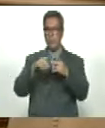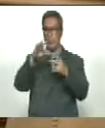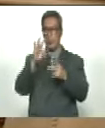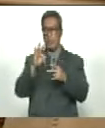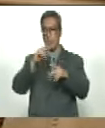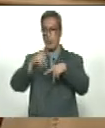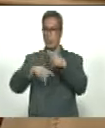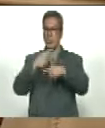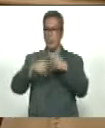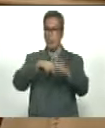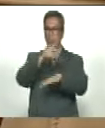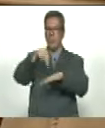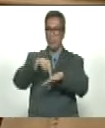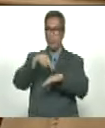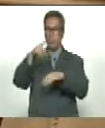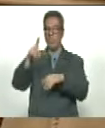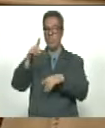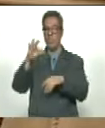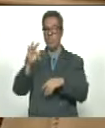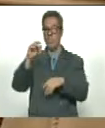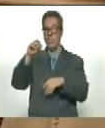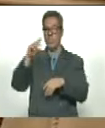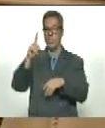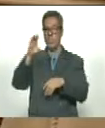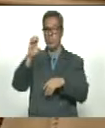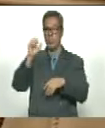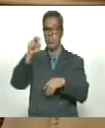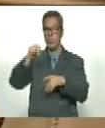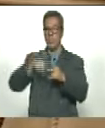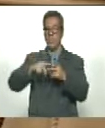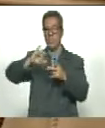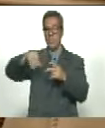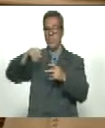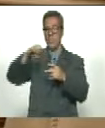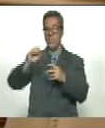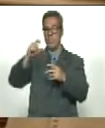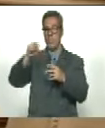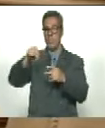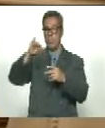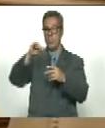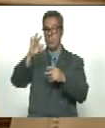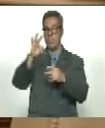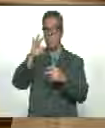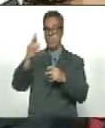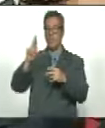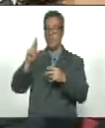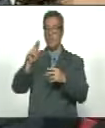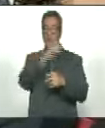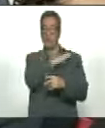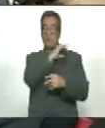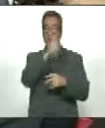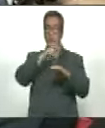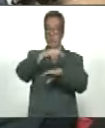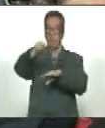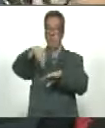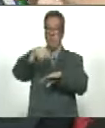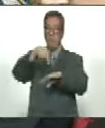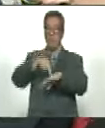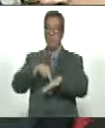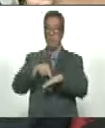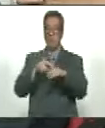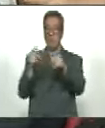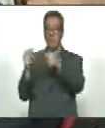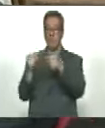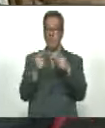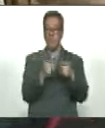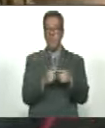para el Desarrollo Nacional, Fonden. Por Jennifer Quintero de Barrios, jefa de la Oficina Nacional de